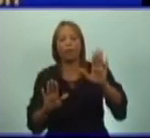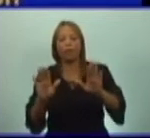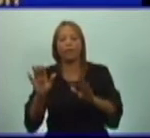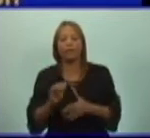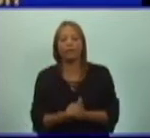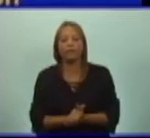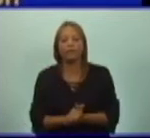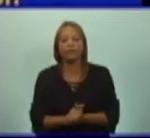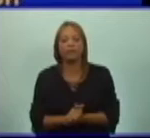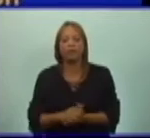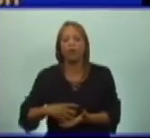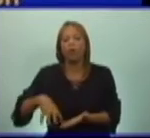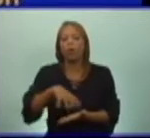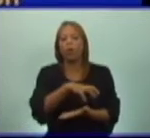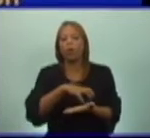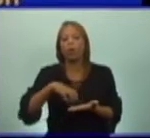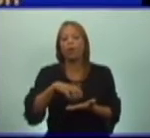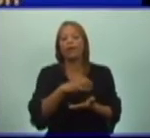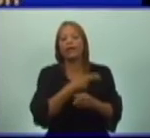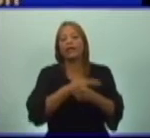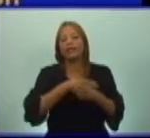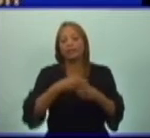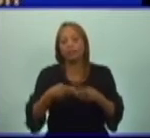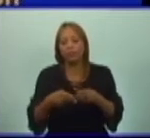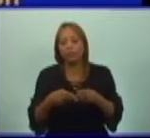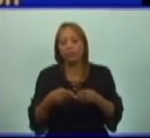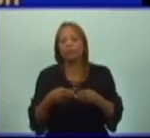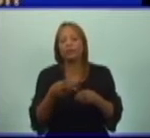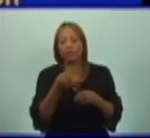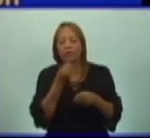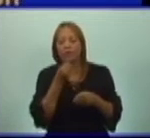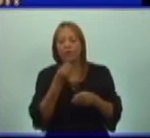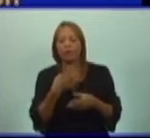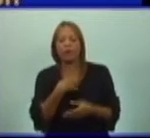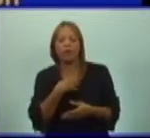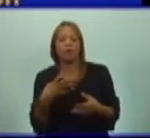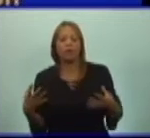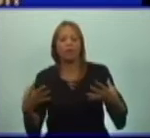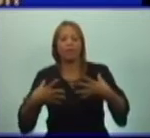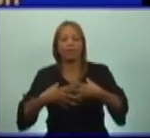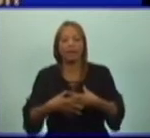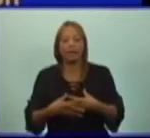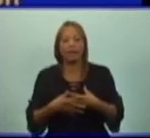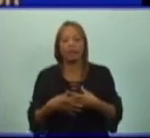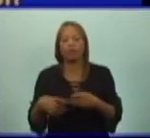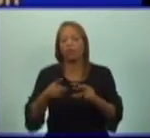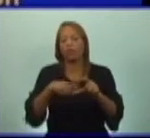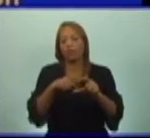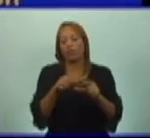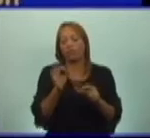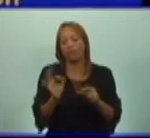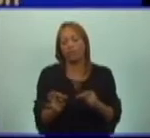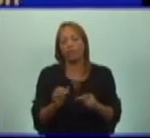monumentos, sitios históricos que guarden relación con estos